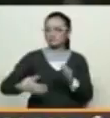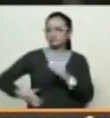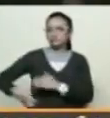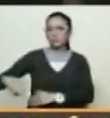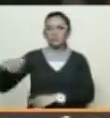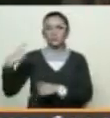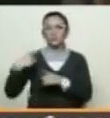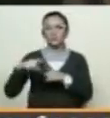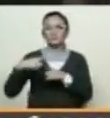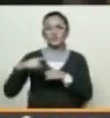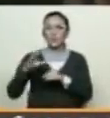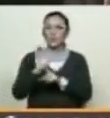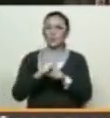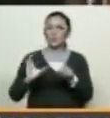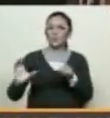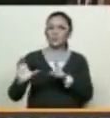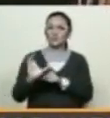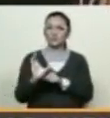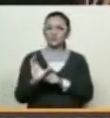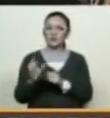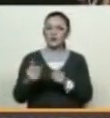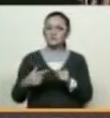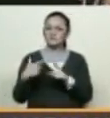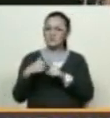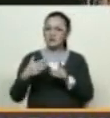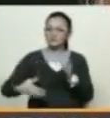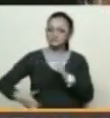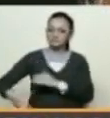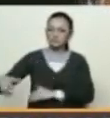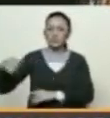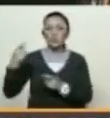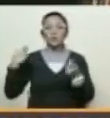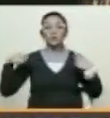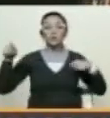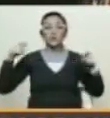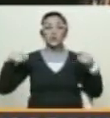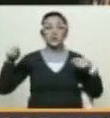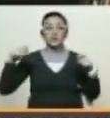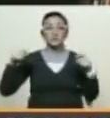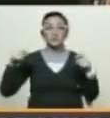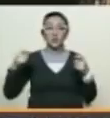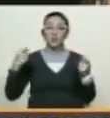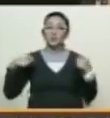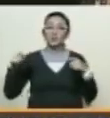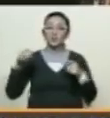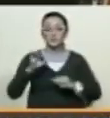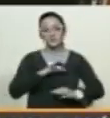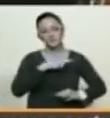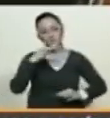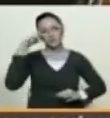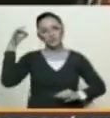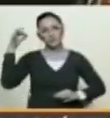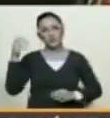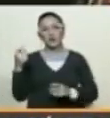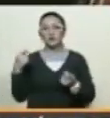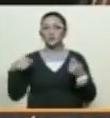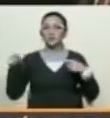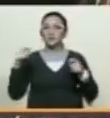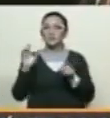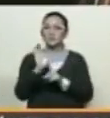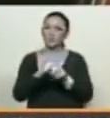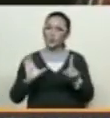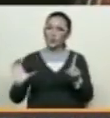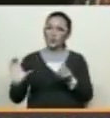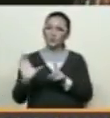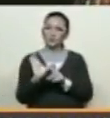en diversidad cultural y también la riqueza que tenemos en el turismo espiritual, el turismo